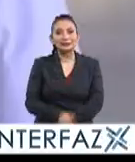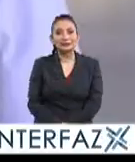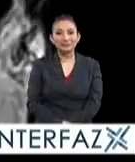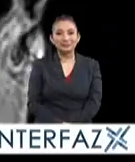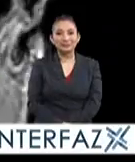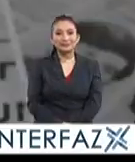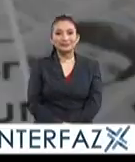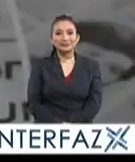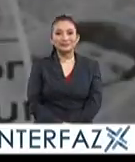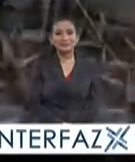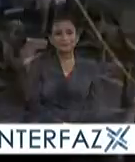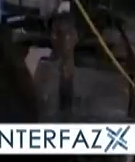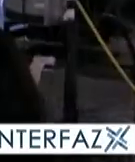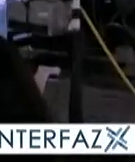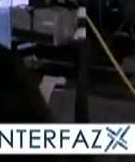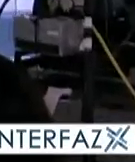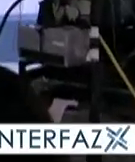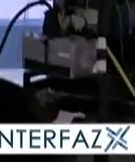Interfaz.